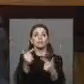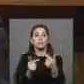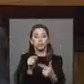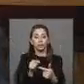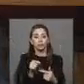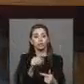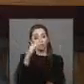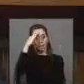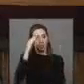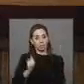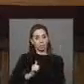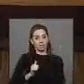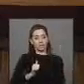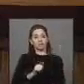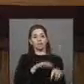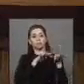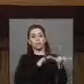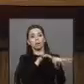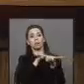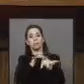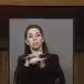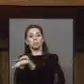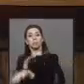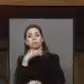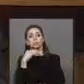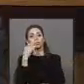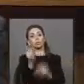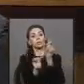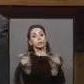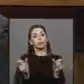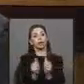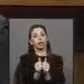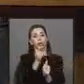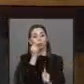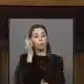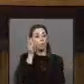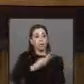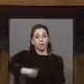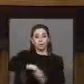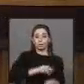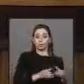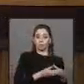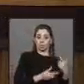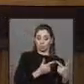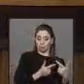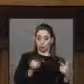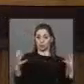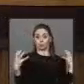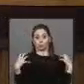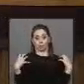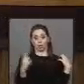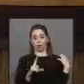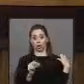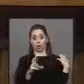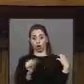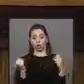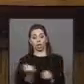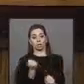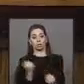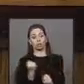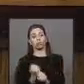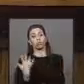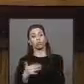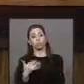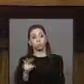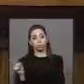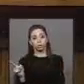momentos en que los militares arreciaban con la vida de miles de nuestros compañeros y compañeras. En esa labor, el rol de Lorca sería fundamental.